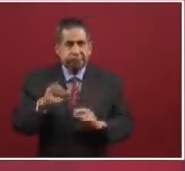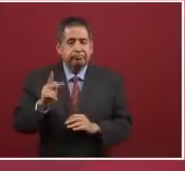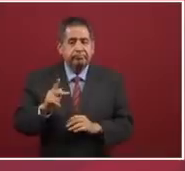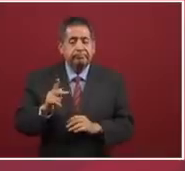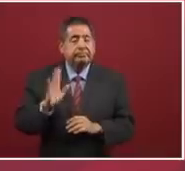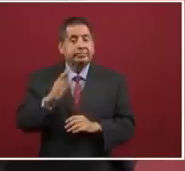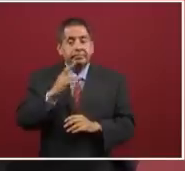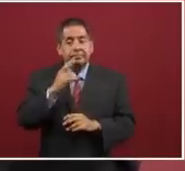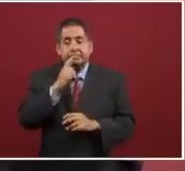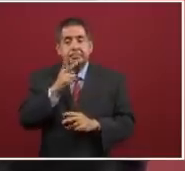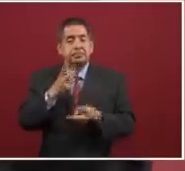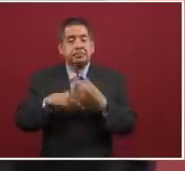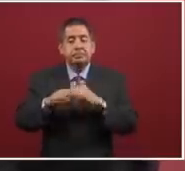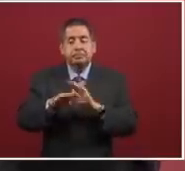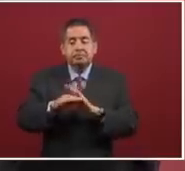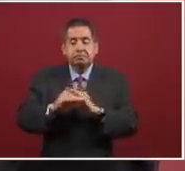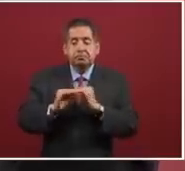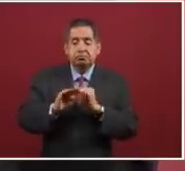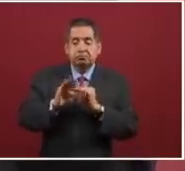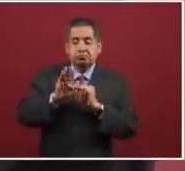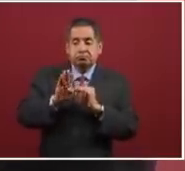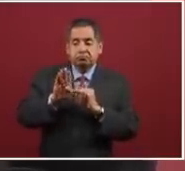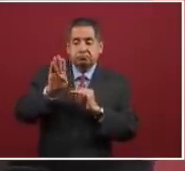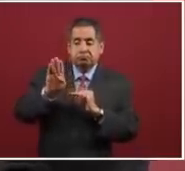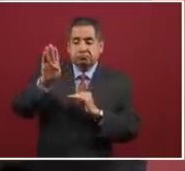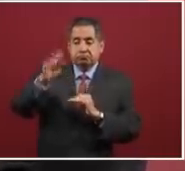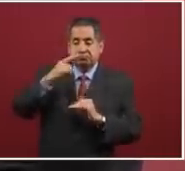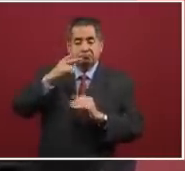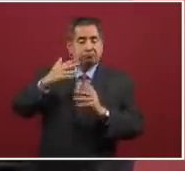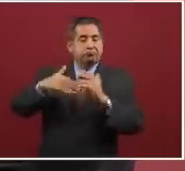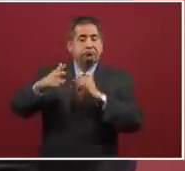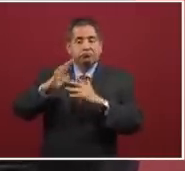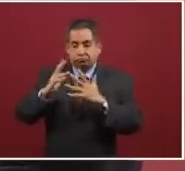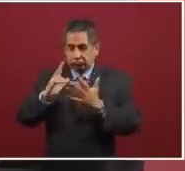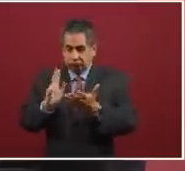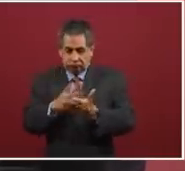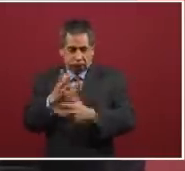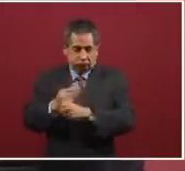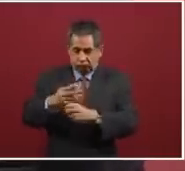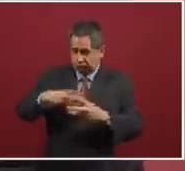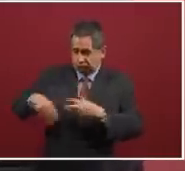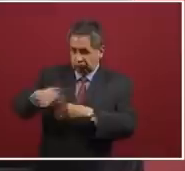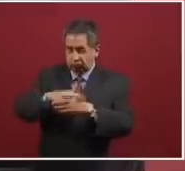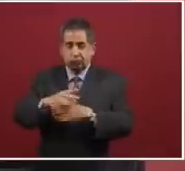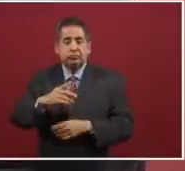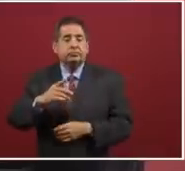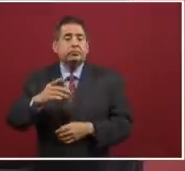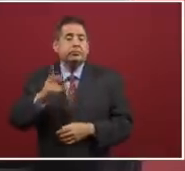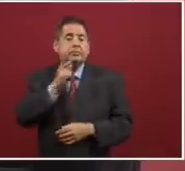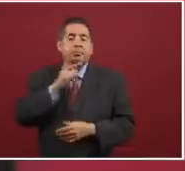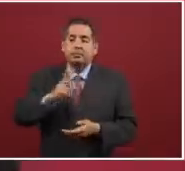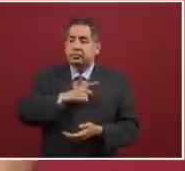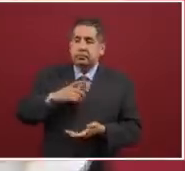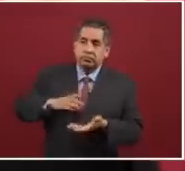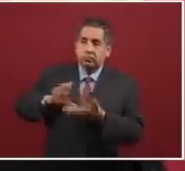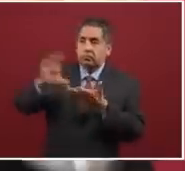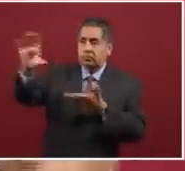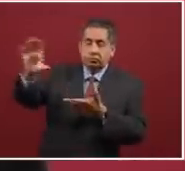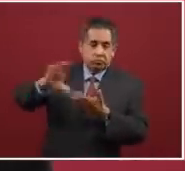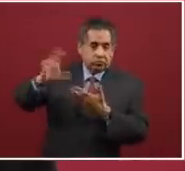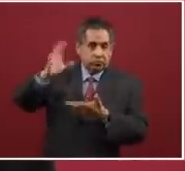sino ya hay utilidades, ya se está reestructurando la deuda de Pemex,